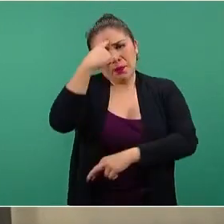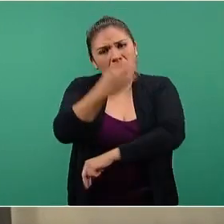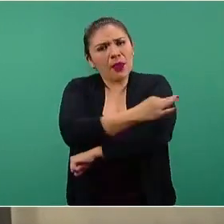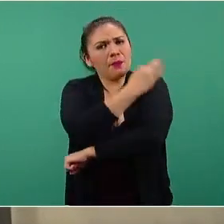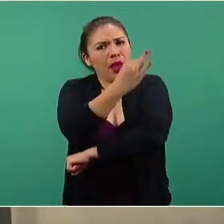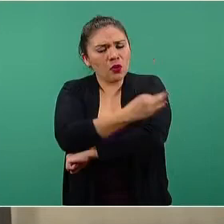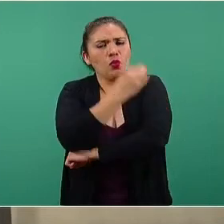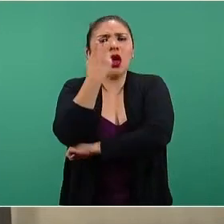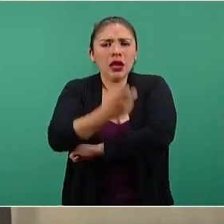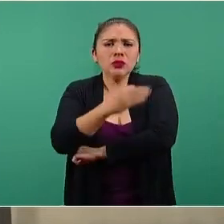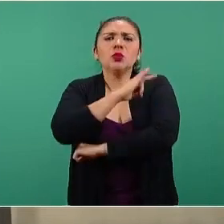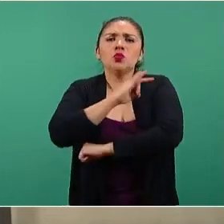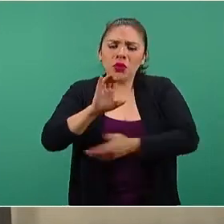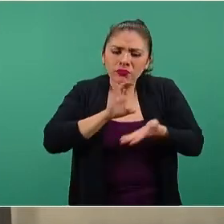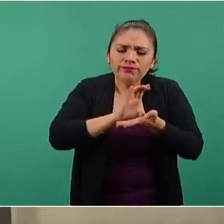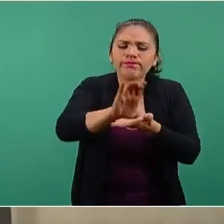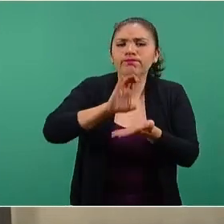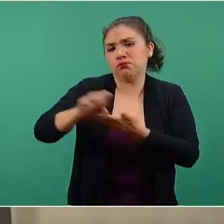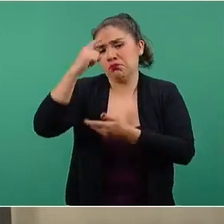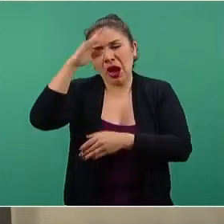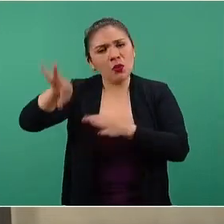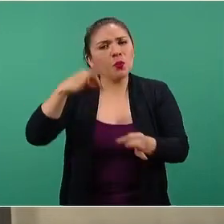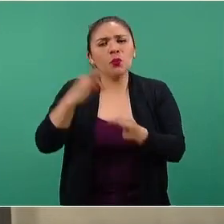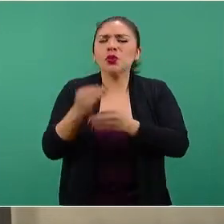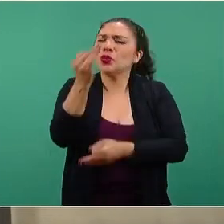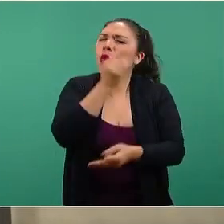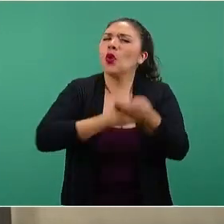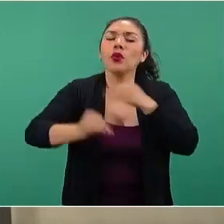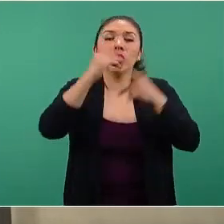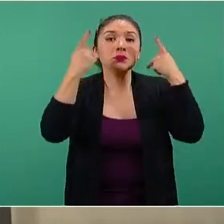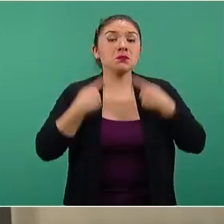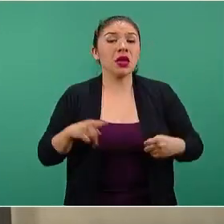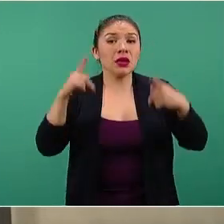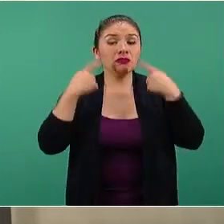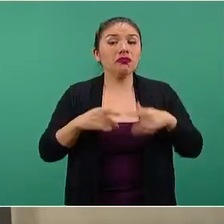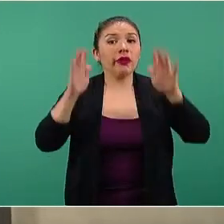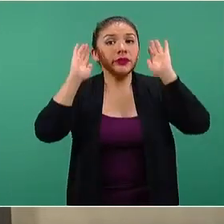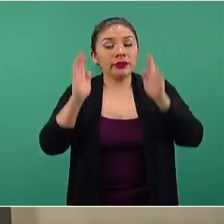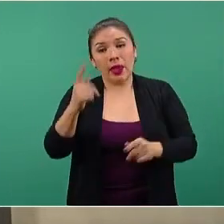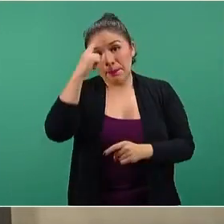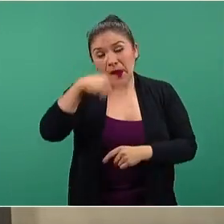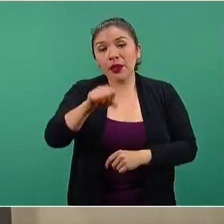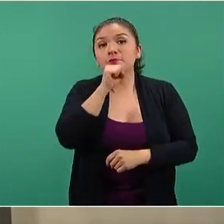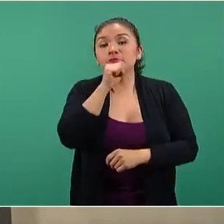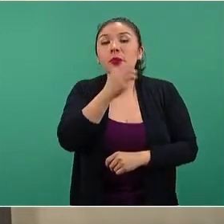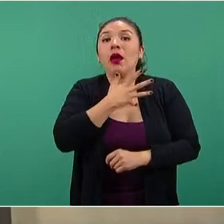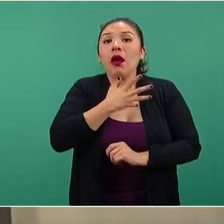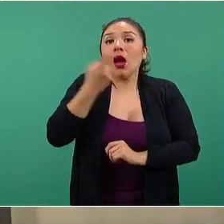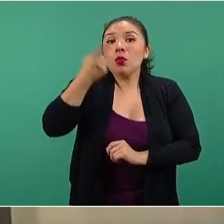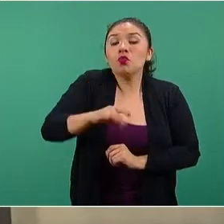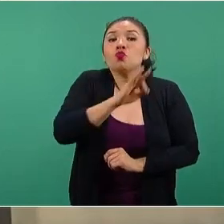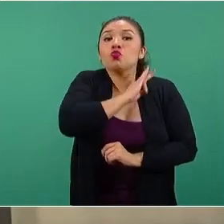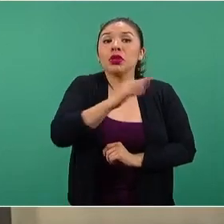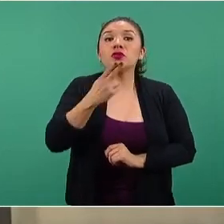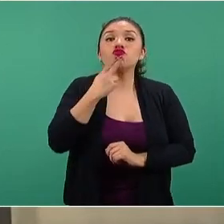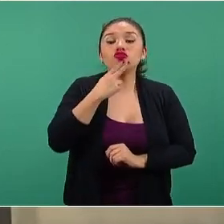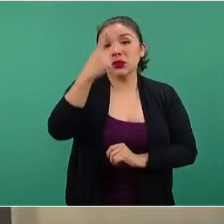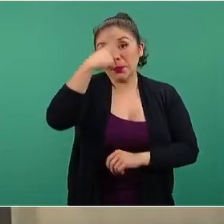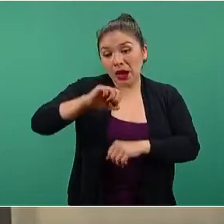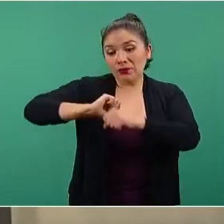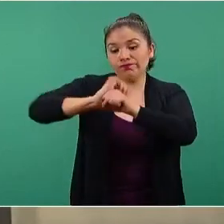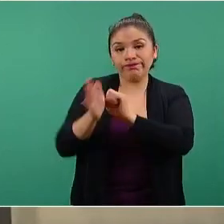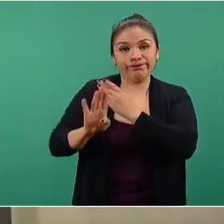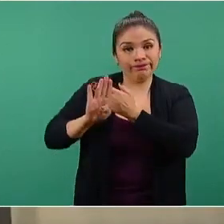correspondiente que nos permitirá cubrir absolutamente a toda la población en la que haya una indicación de uso con